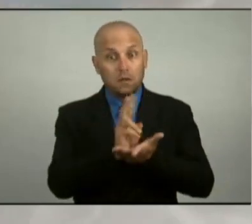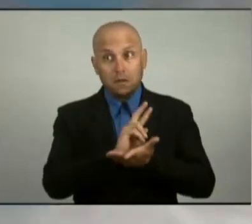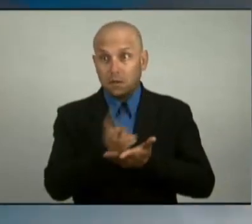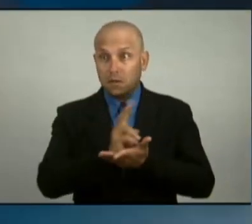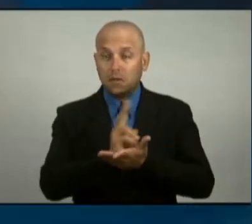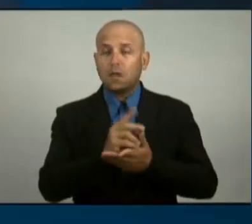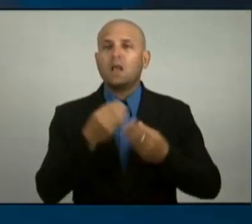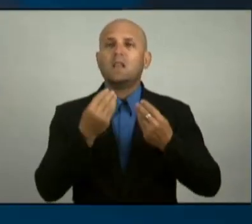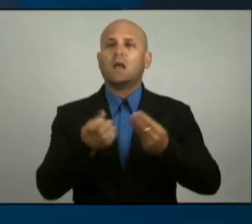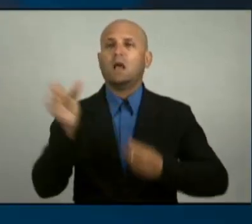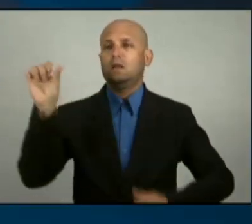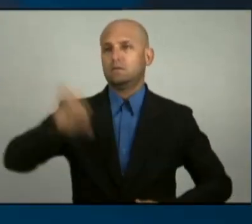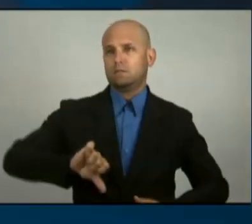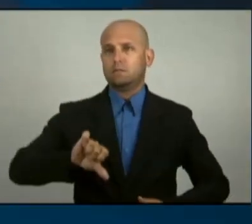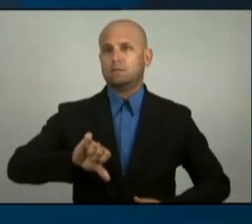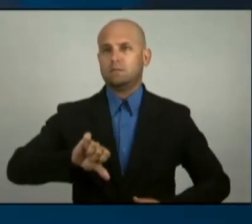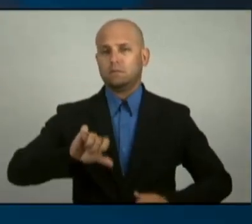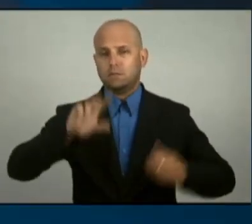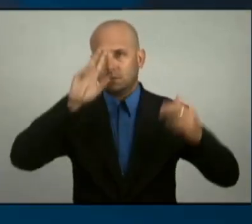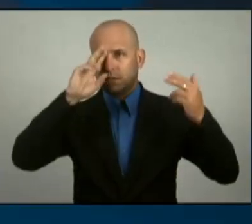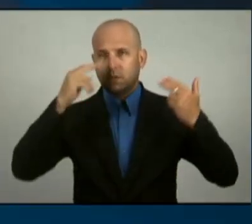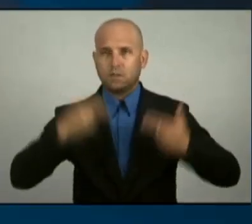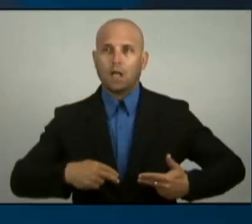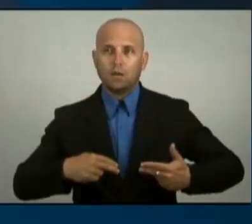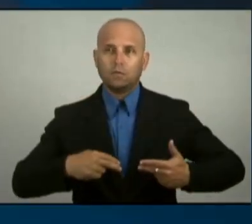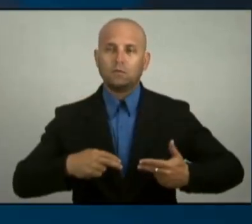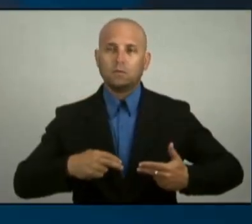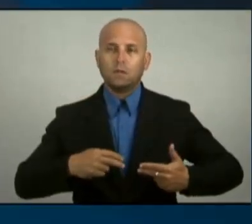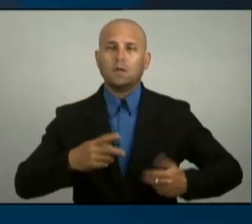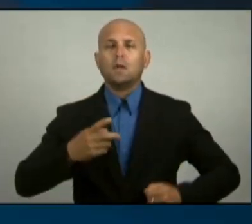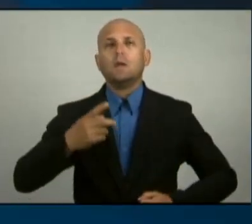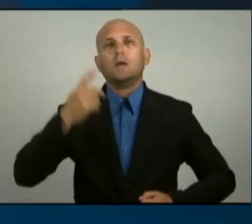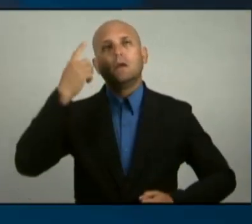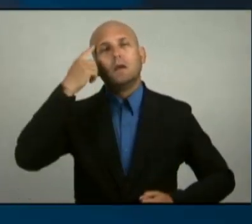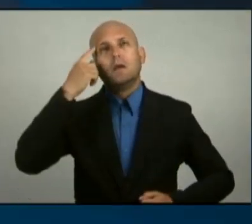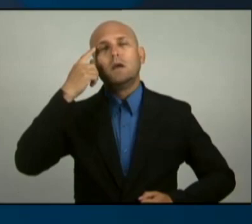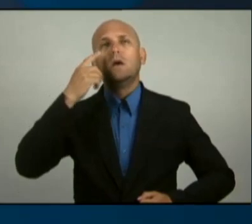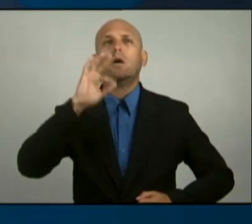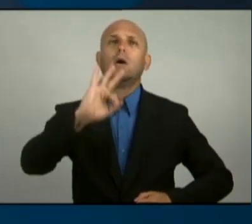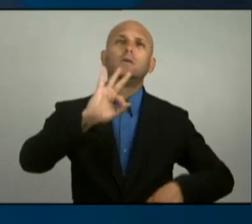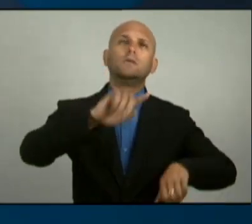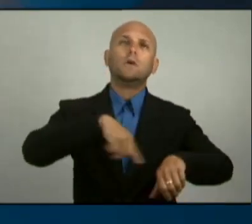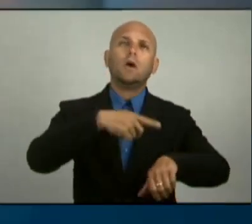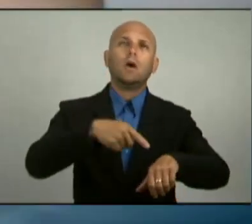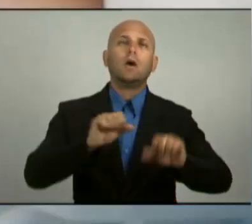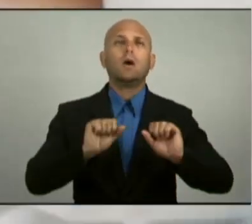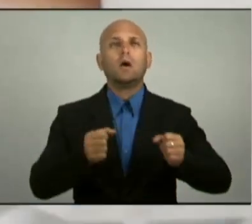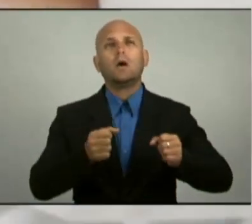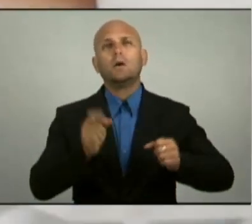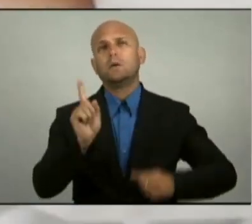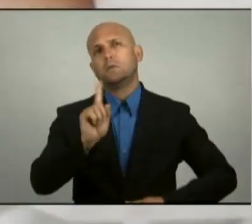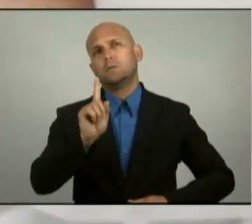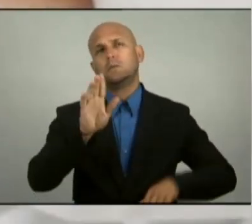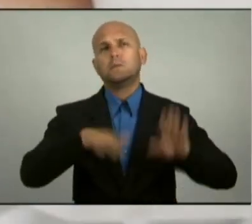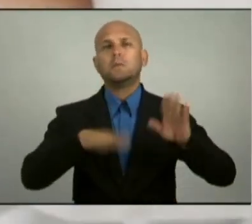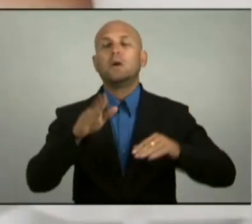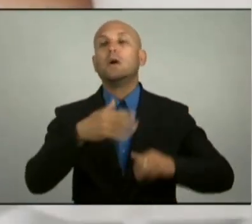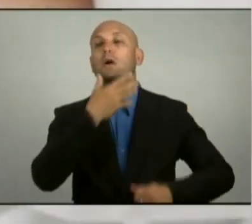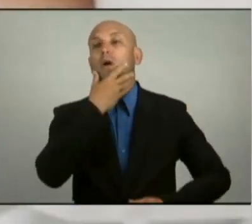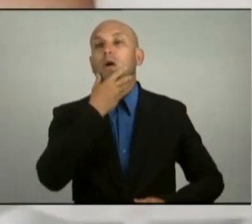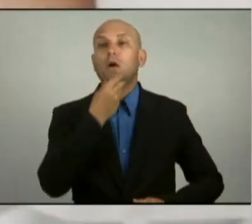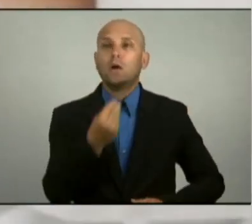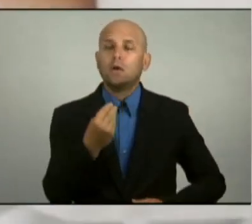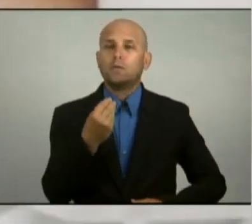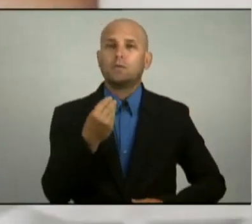consecuencias desastrosas no todos necesitamos dormir el mismo número de horas Generalmente las personas más jóvenes